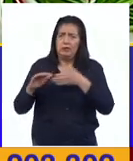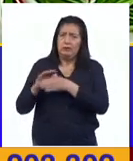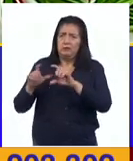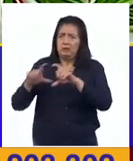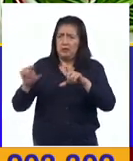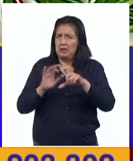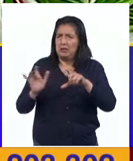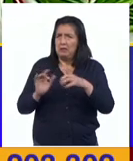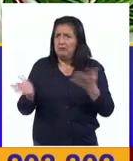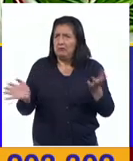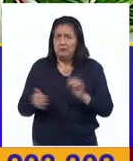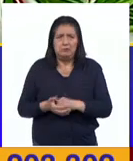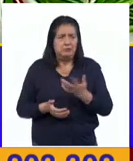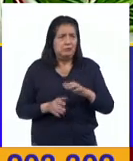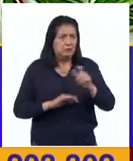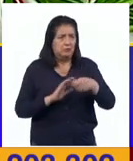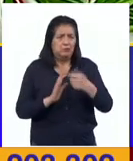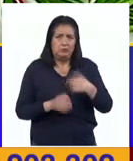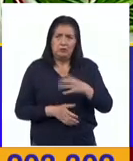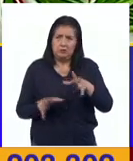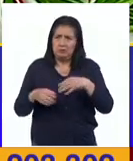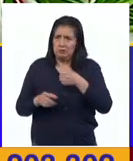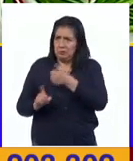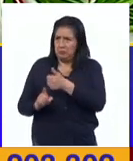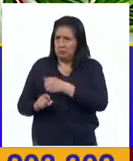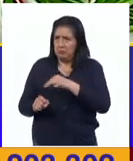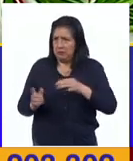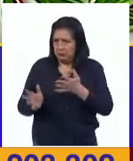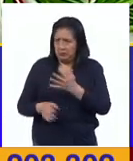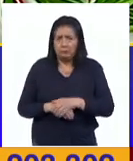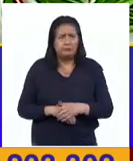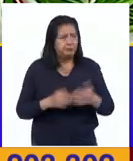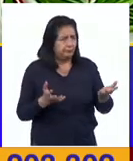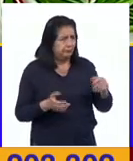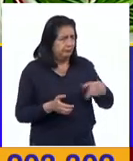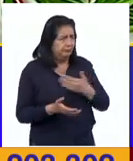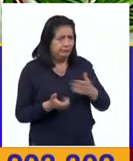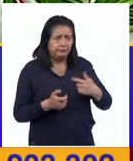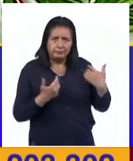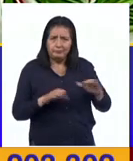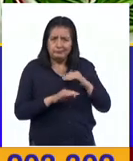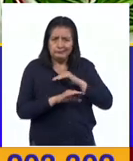tablet donde las irregularidades de la corrupción han sido reconocidas por el propio ministro? Estamos en un gobierno de salida.